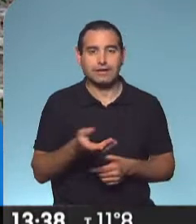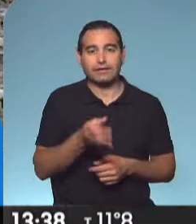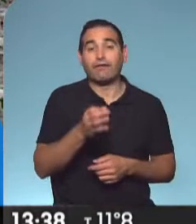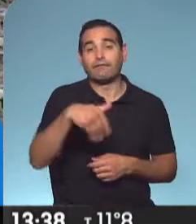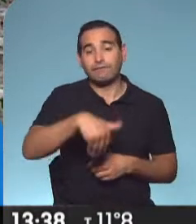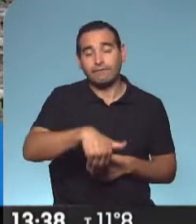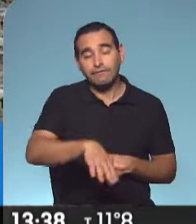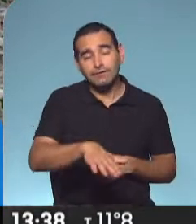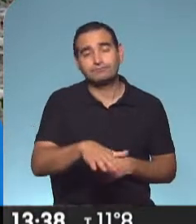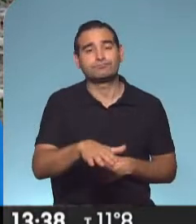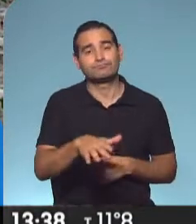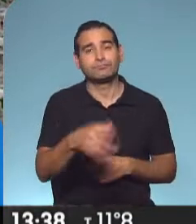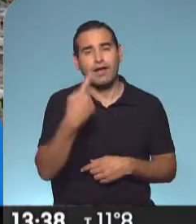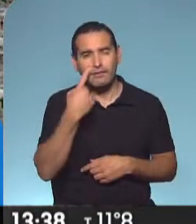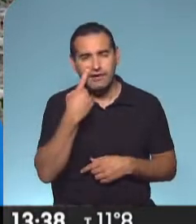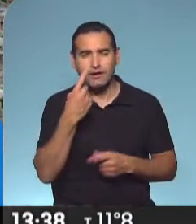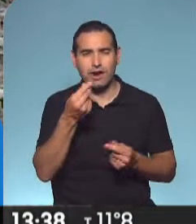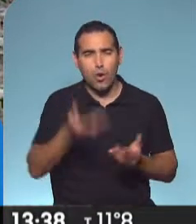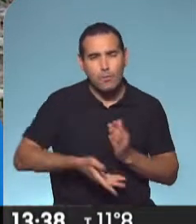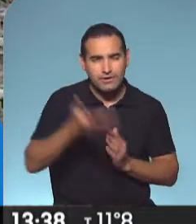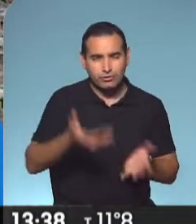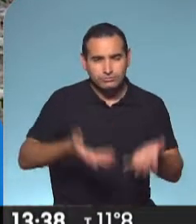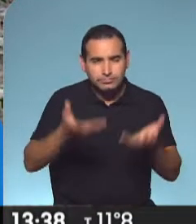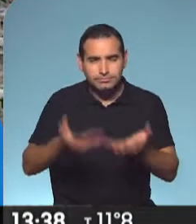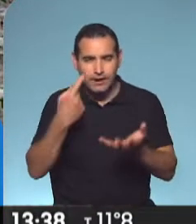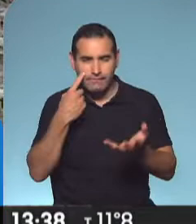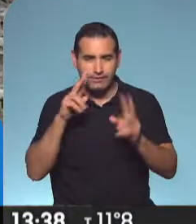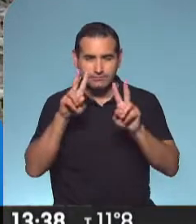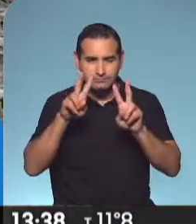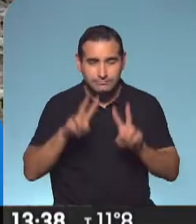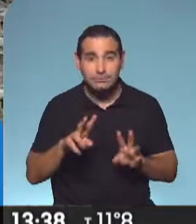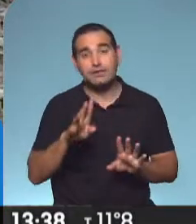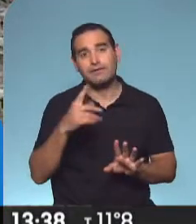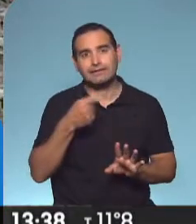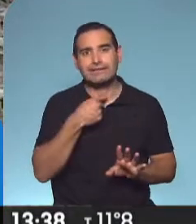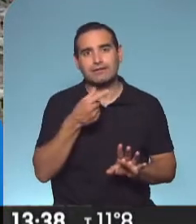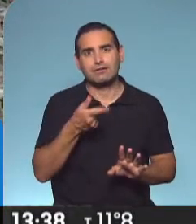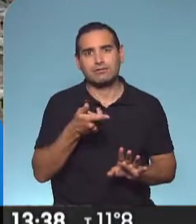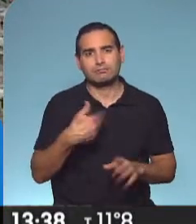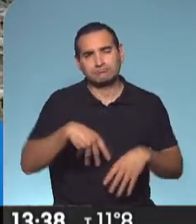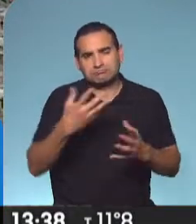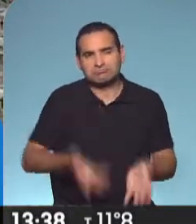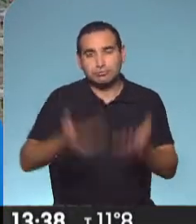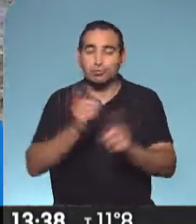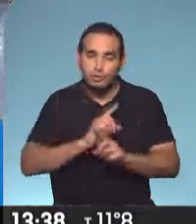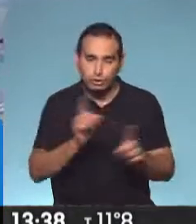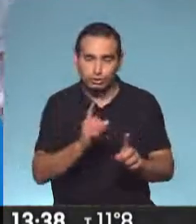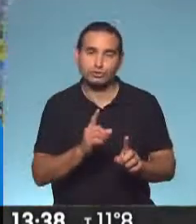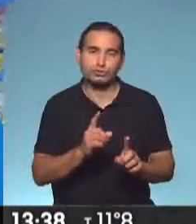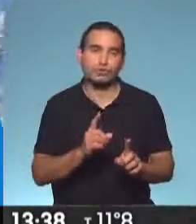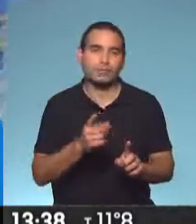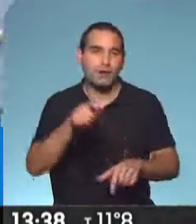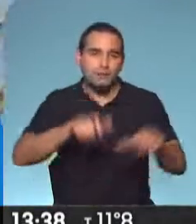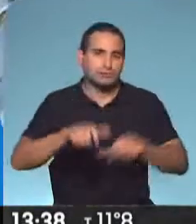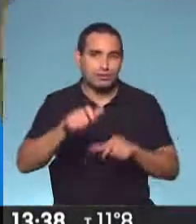hacer obviamente es rever los aumentos y tratar de trasladar lo mínimo indispensable para que la